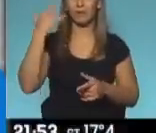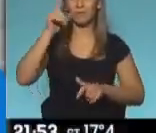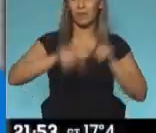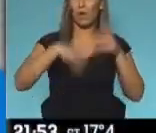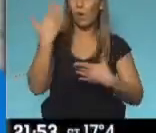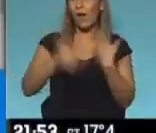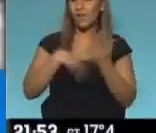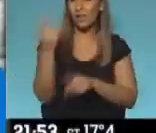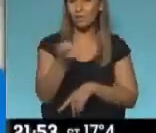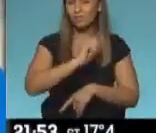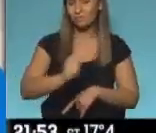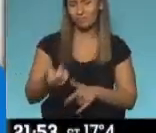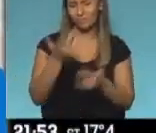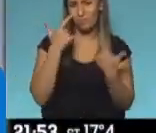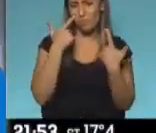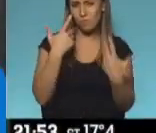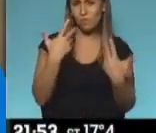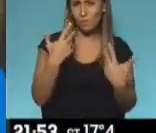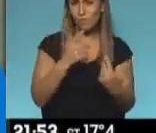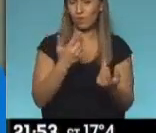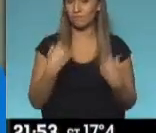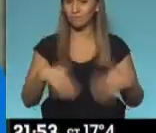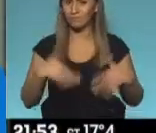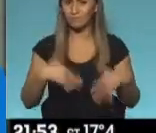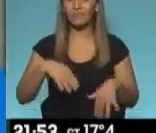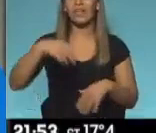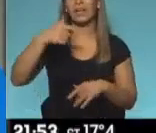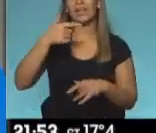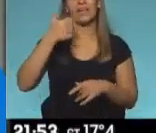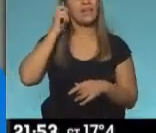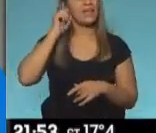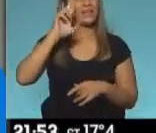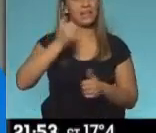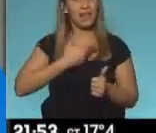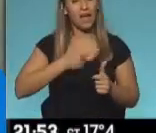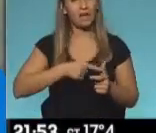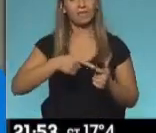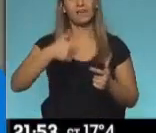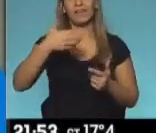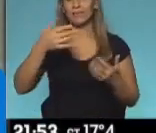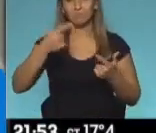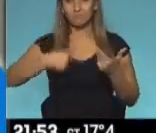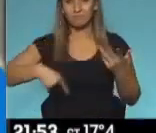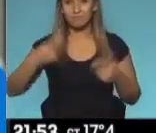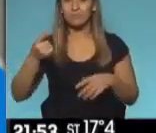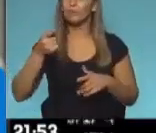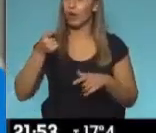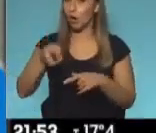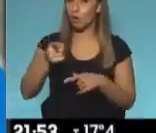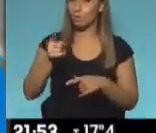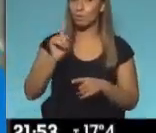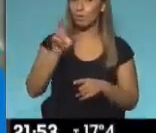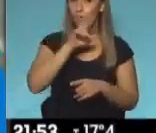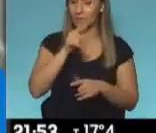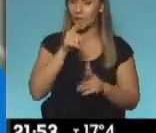esas jugadoras. Steffi Graf también, Navratilova. Sin embargo, ella con esta juventud que parece